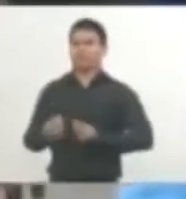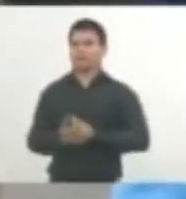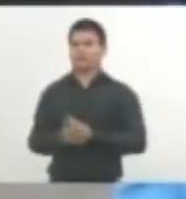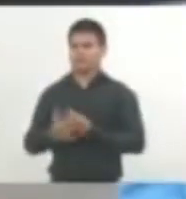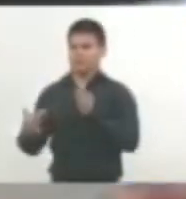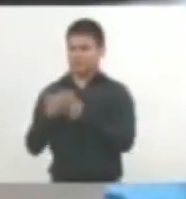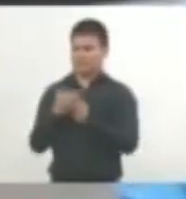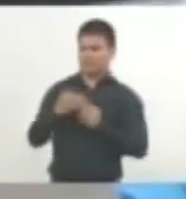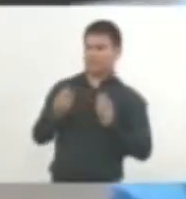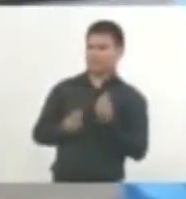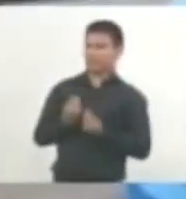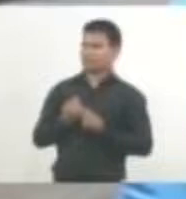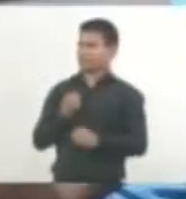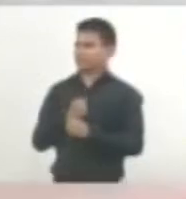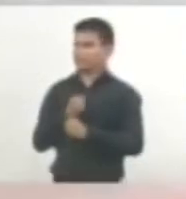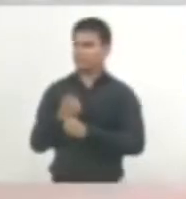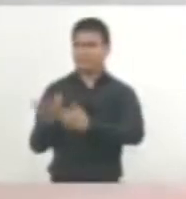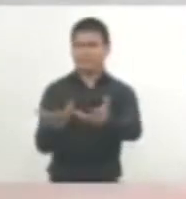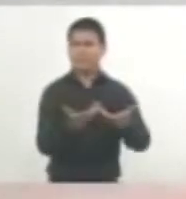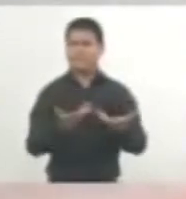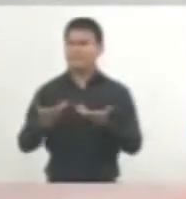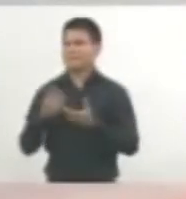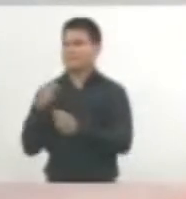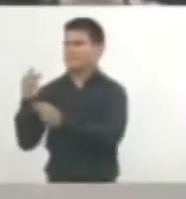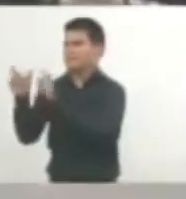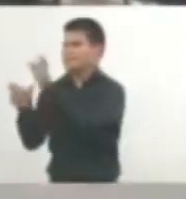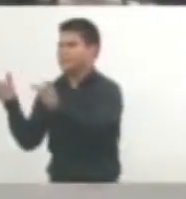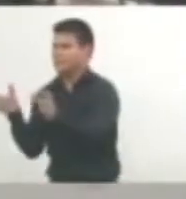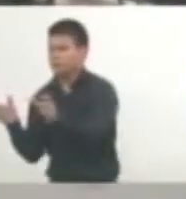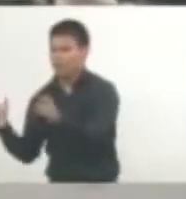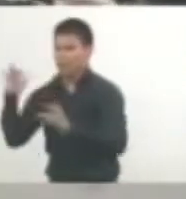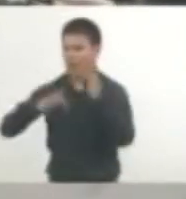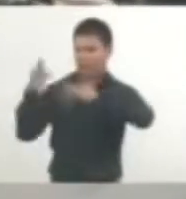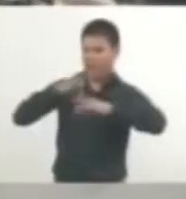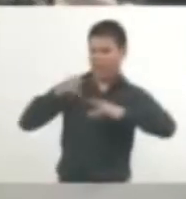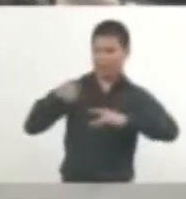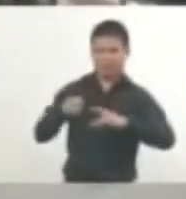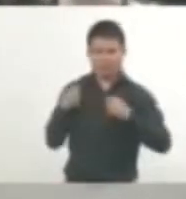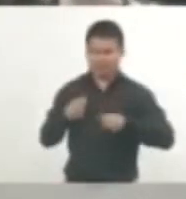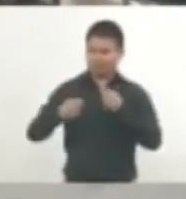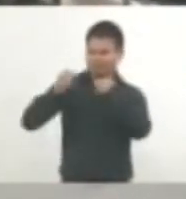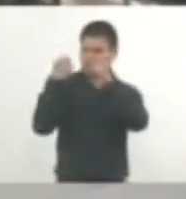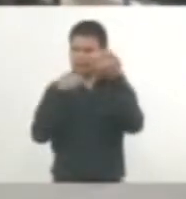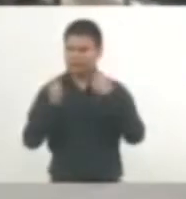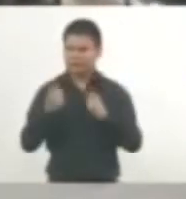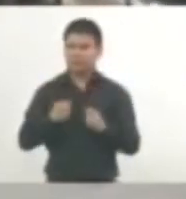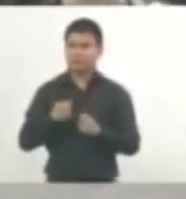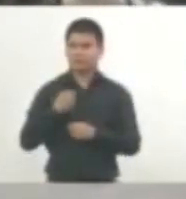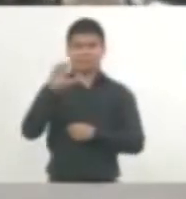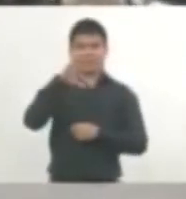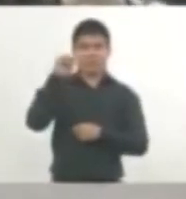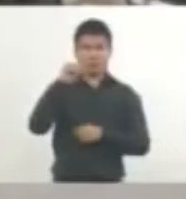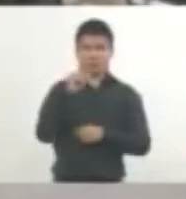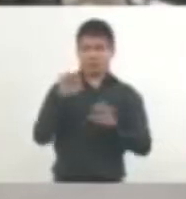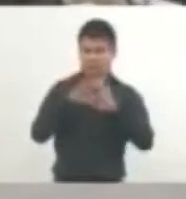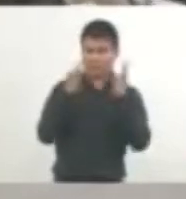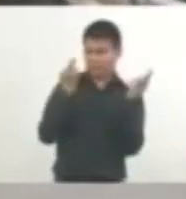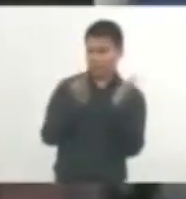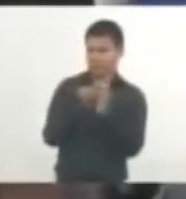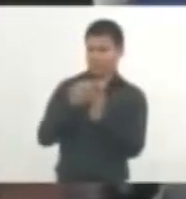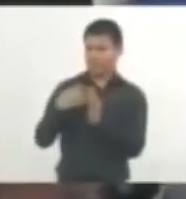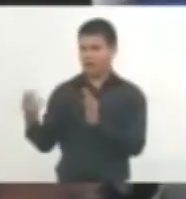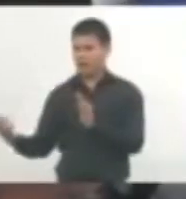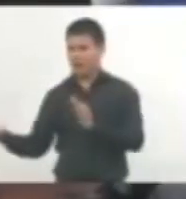todos, principalmente nosotros que dependemos de la llegada de los turistas acá. ¿Qué va a pasar con las 50 familias, 70 familias que dependemos del acceso a la gente que